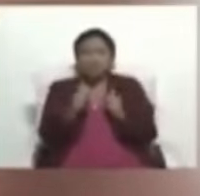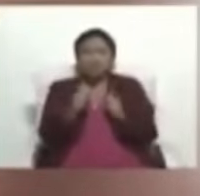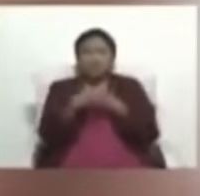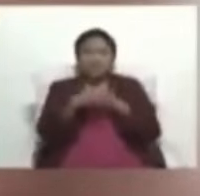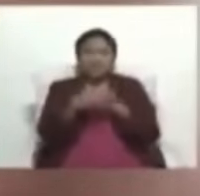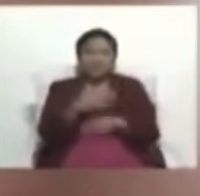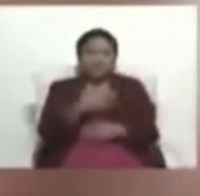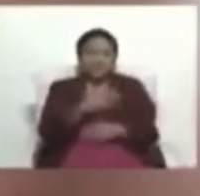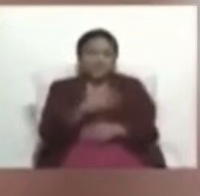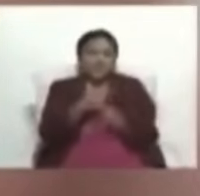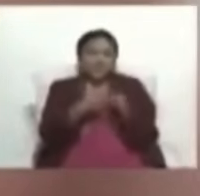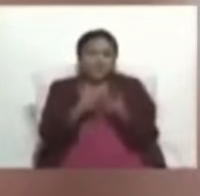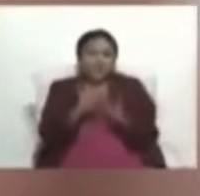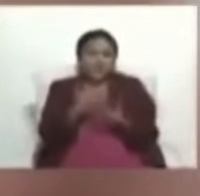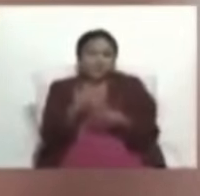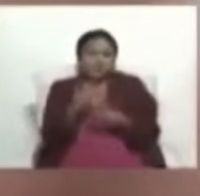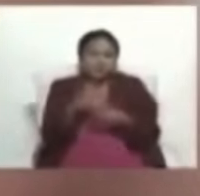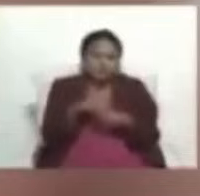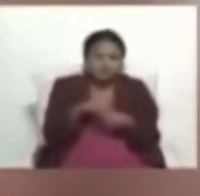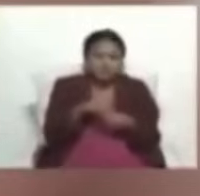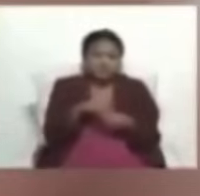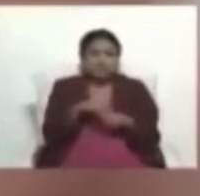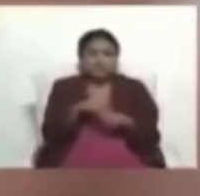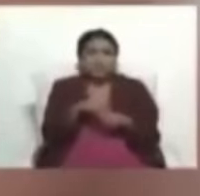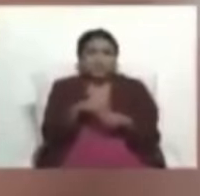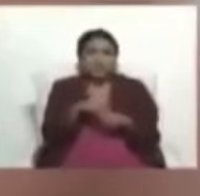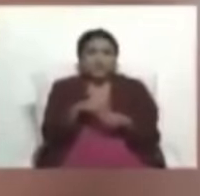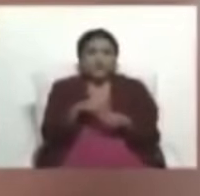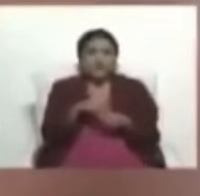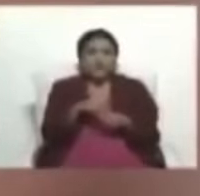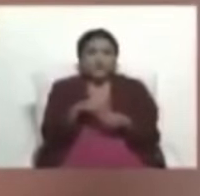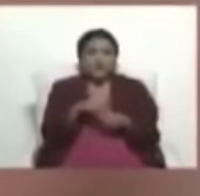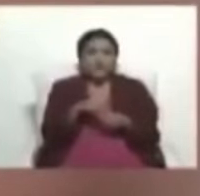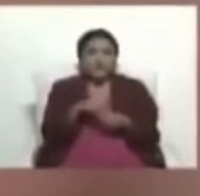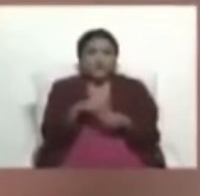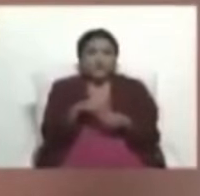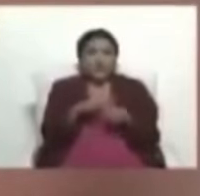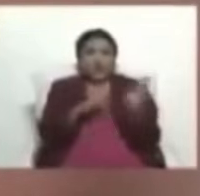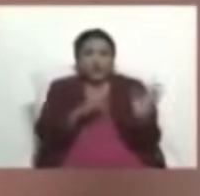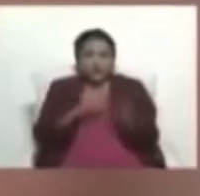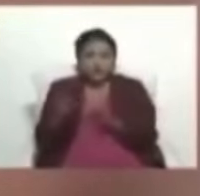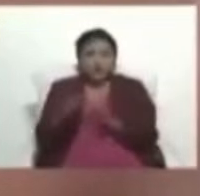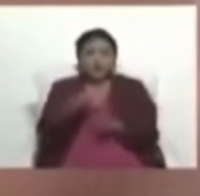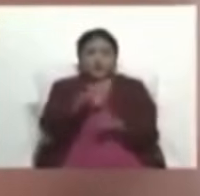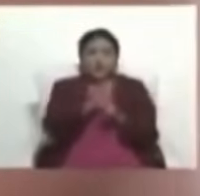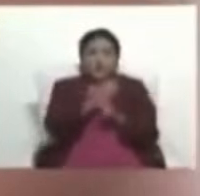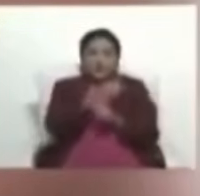y que no fui considerada como manager ni como organizadora de esta